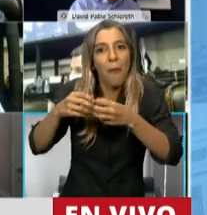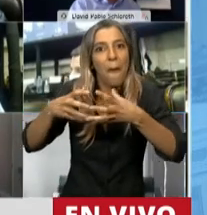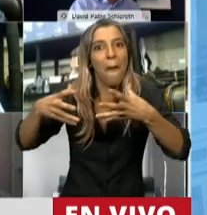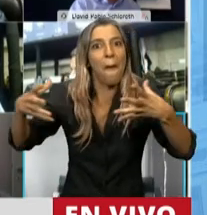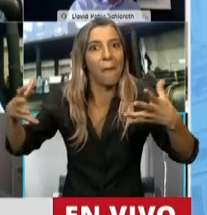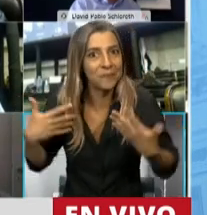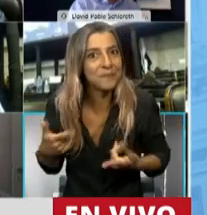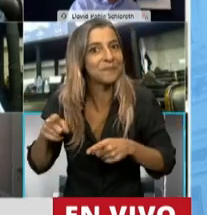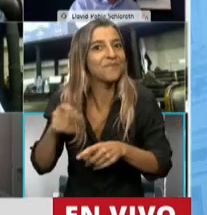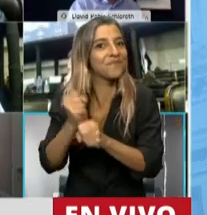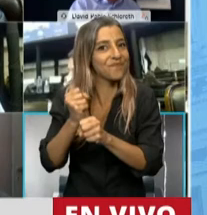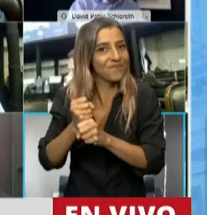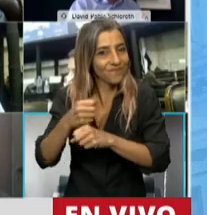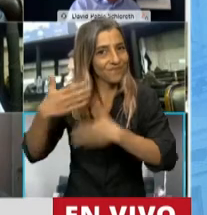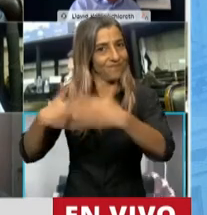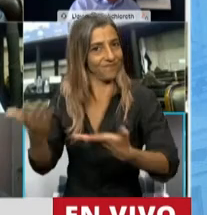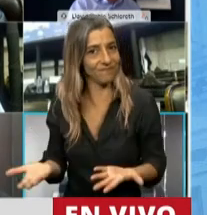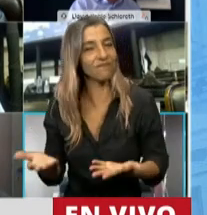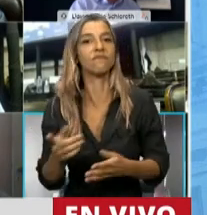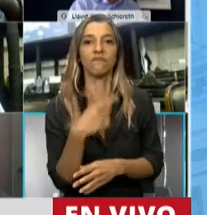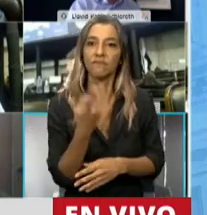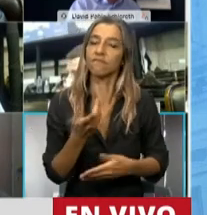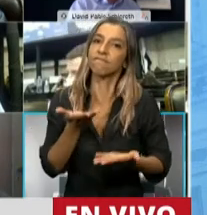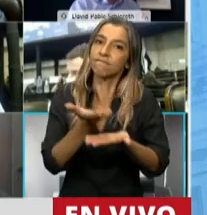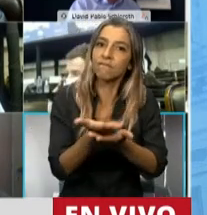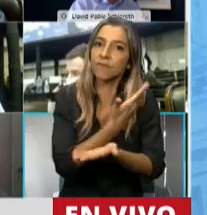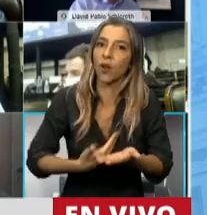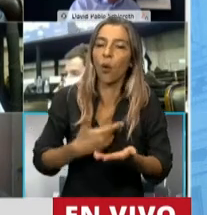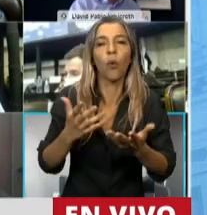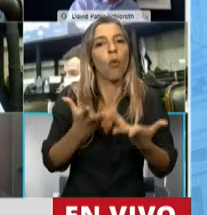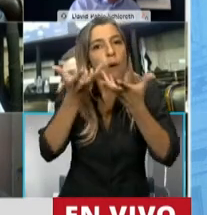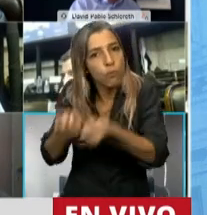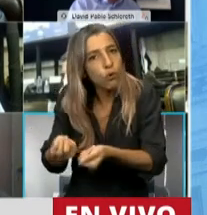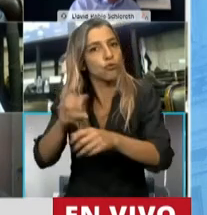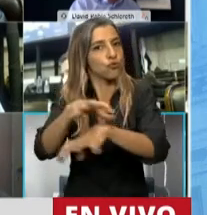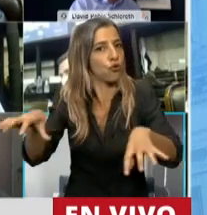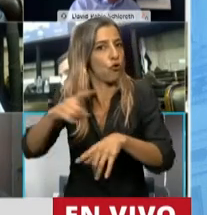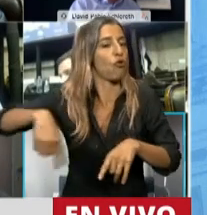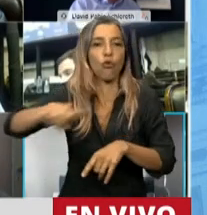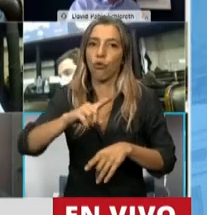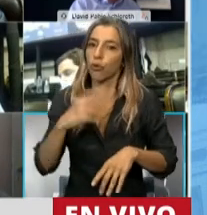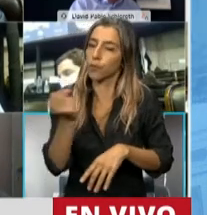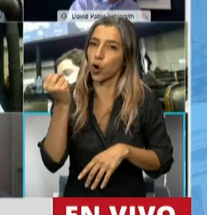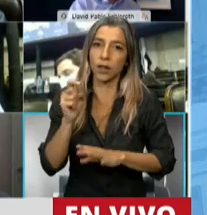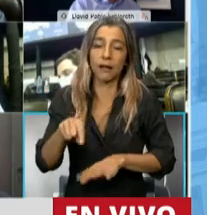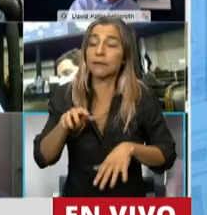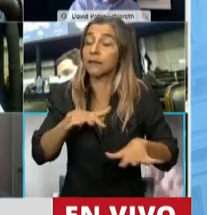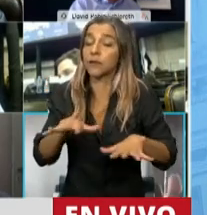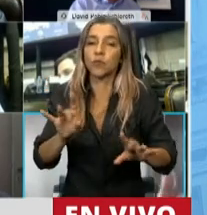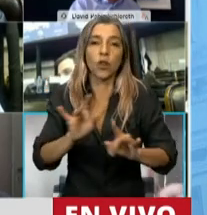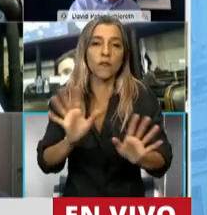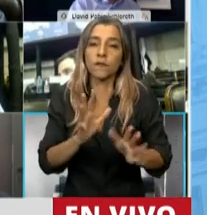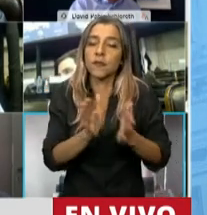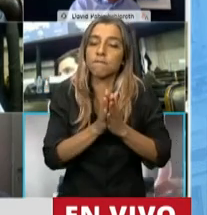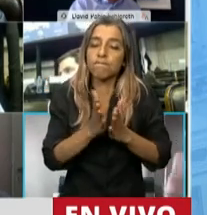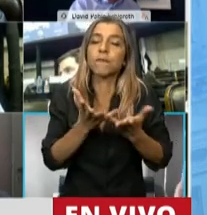eso insistimos con este proyecto para que el gobierno acompañe a los jardines maternales en este momento tan difícil para la Argentina. Apostamos que